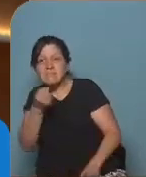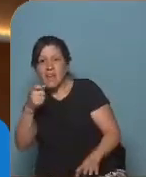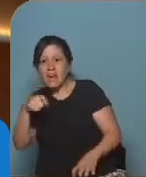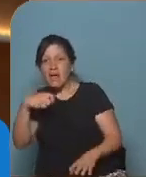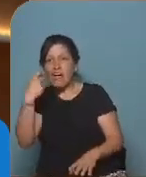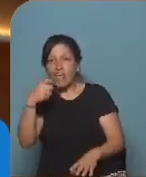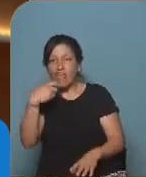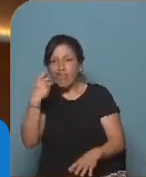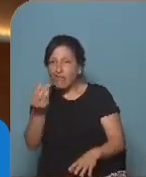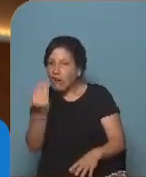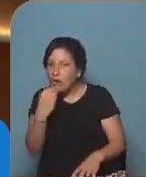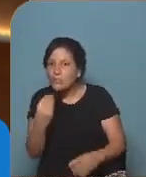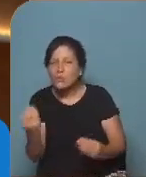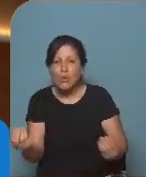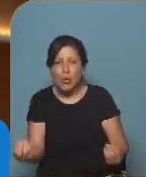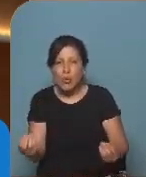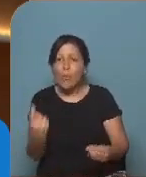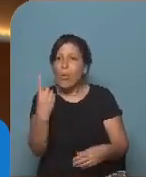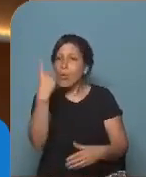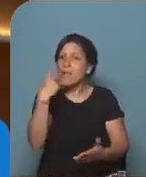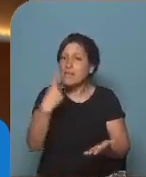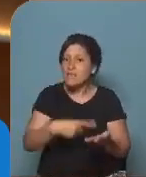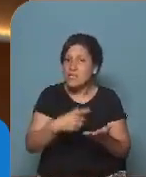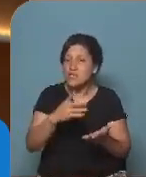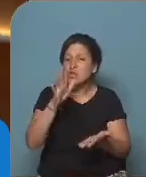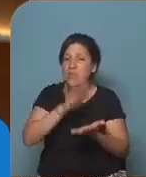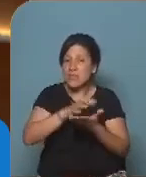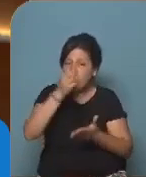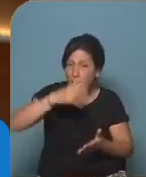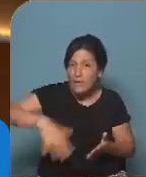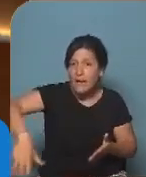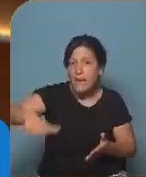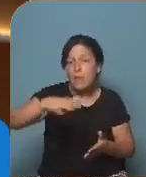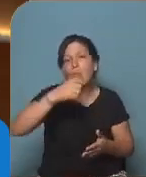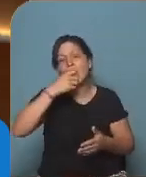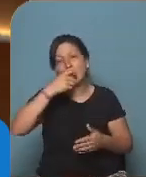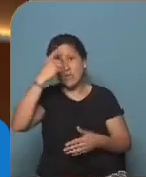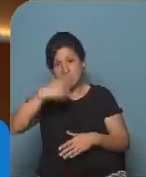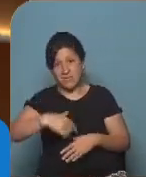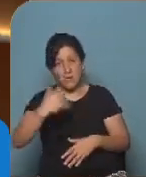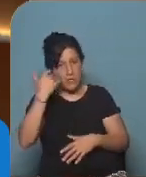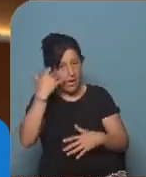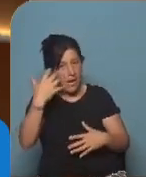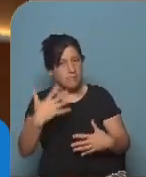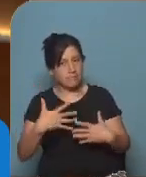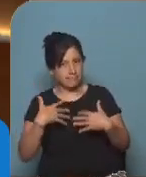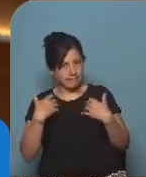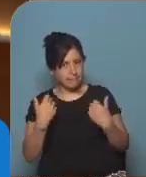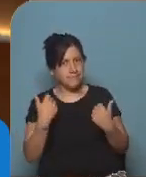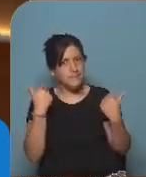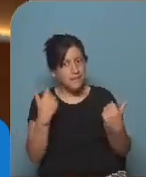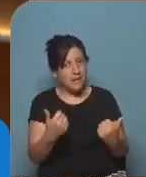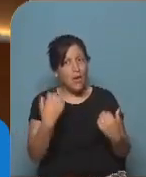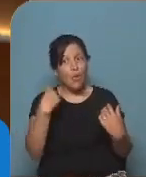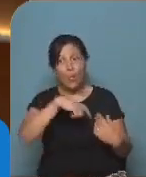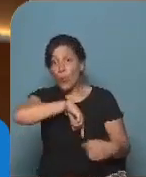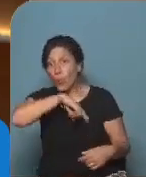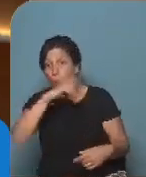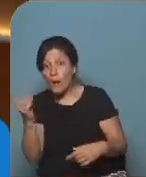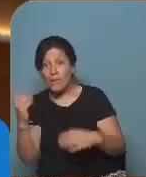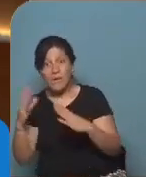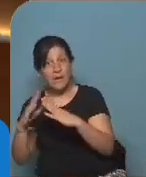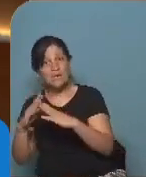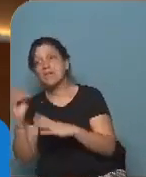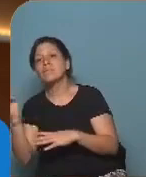medidas que se toman en las granjas es que una vez que el chico sale de una granja, no tiene que volver a su casa. En lo posible tratan